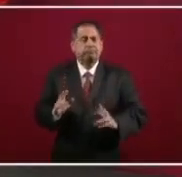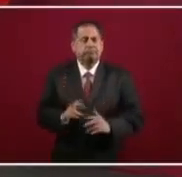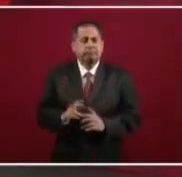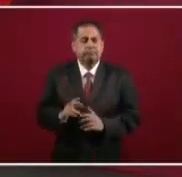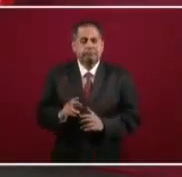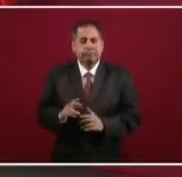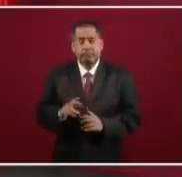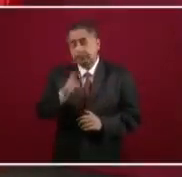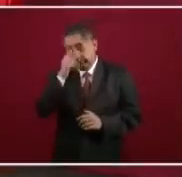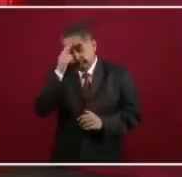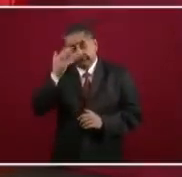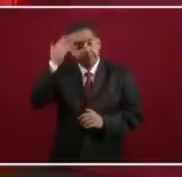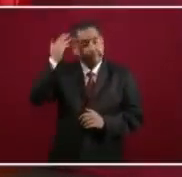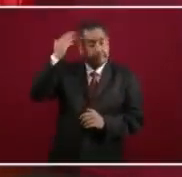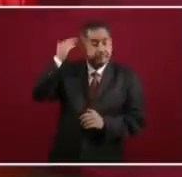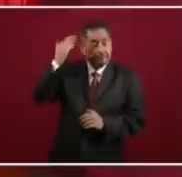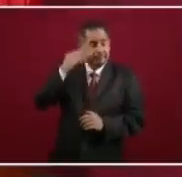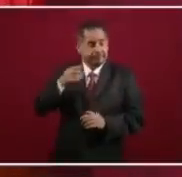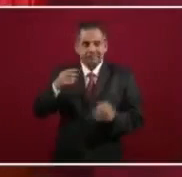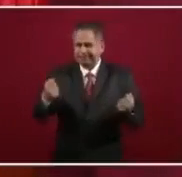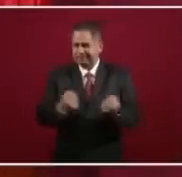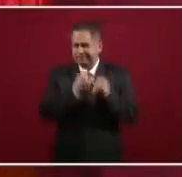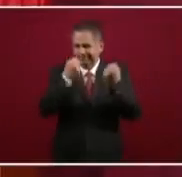en la época de la guerra